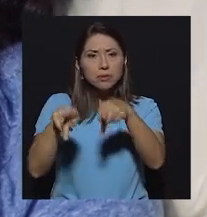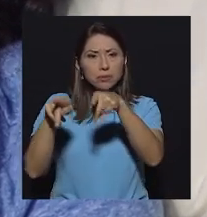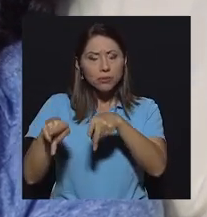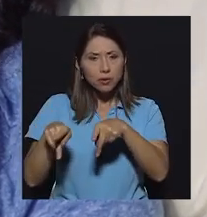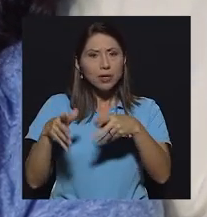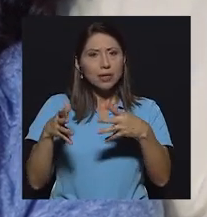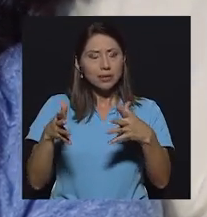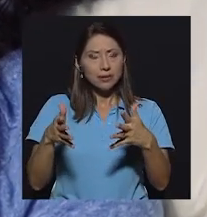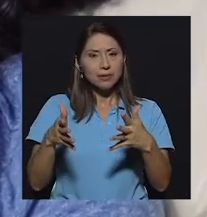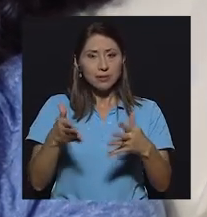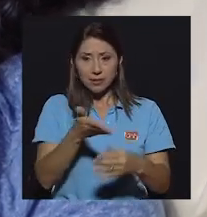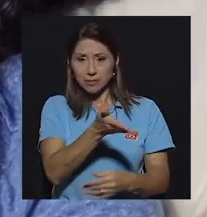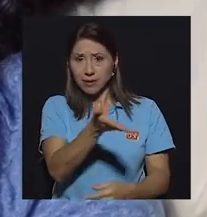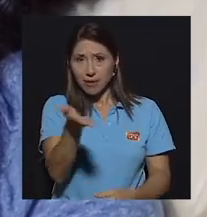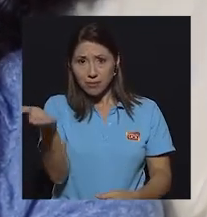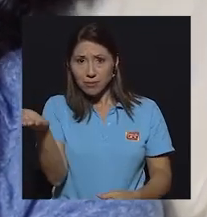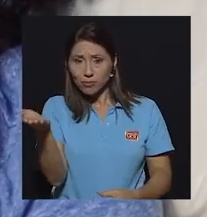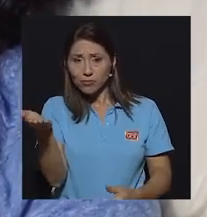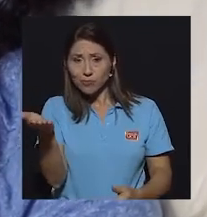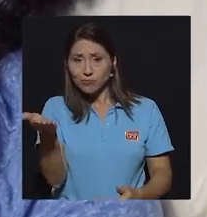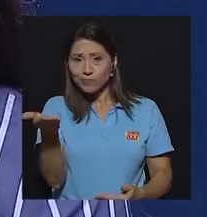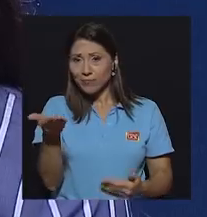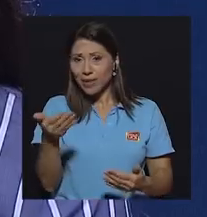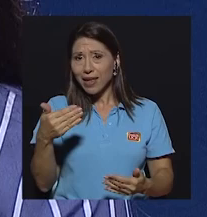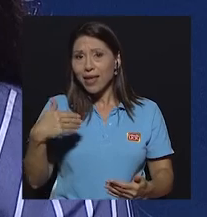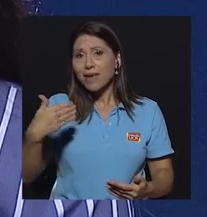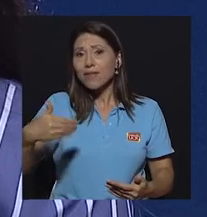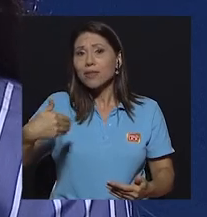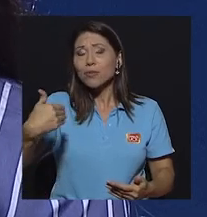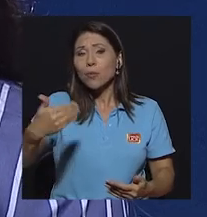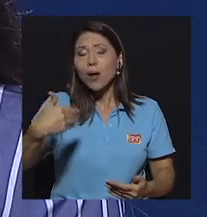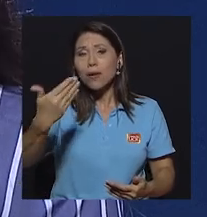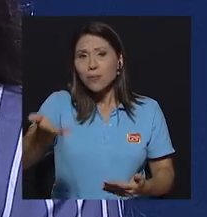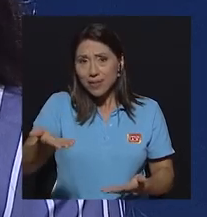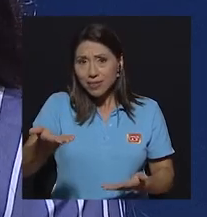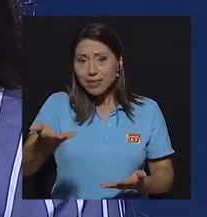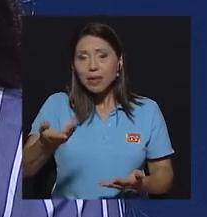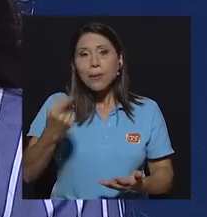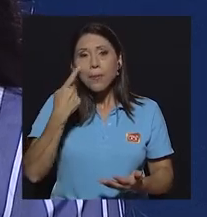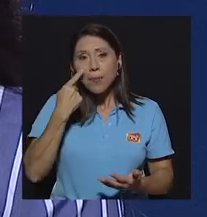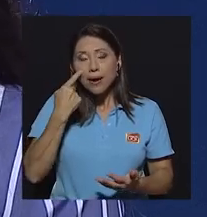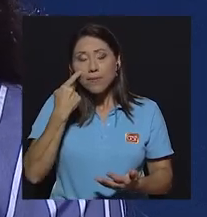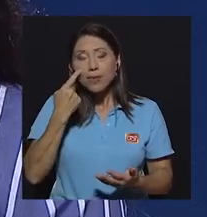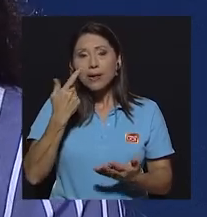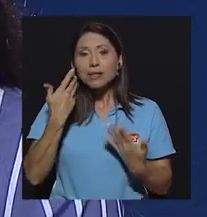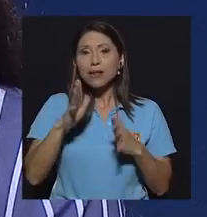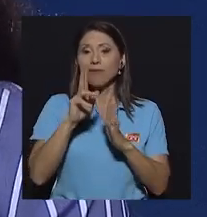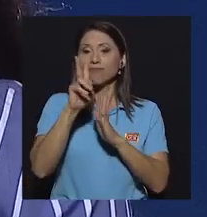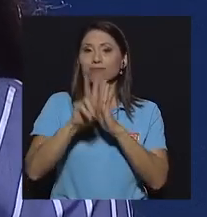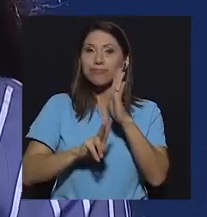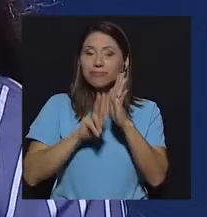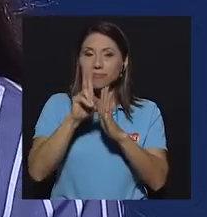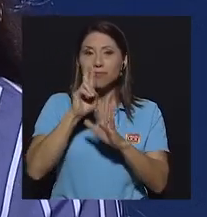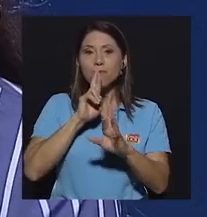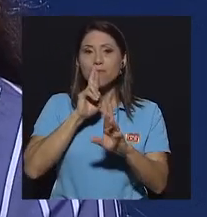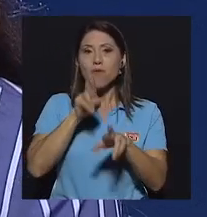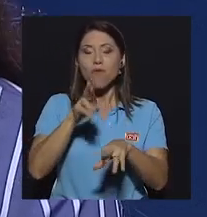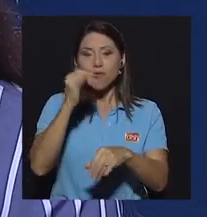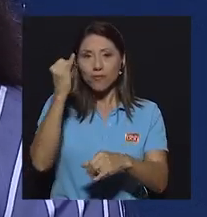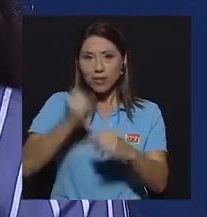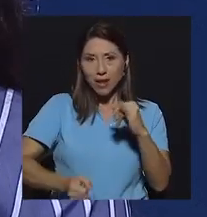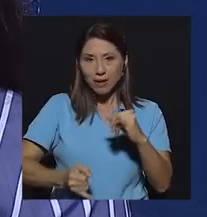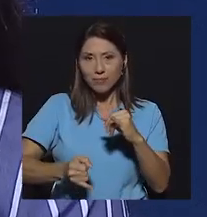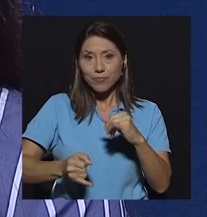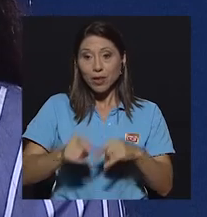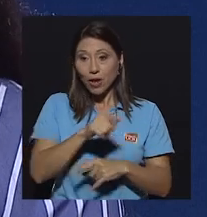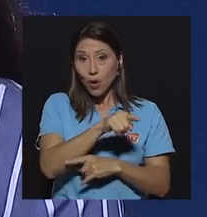sí hubo retos, hubo momentos donde era difícil discernir esto lo filmo, esto